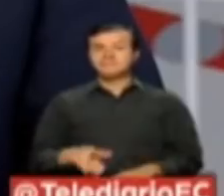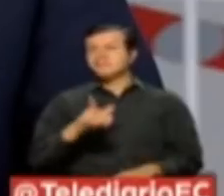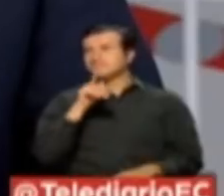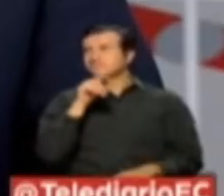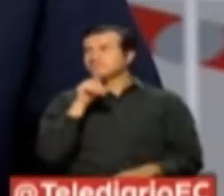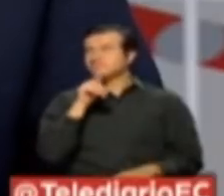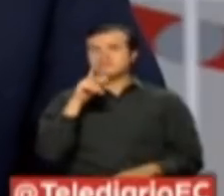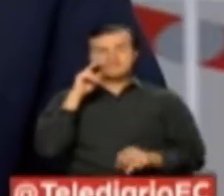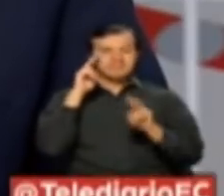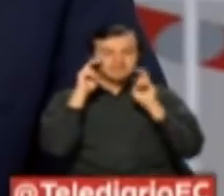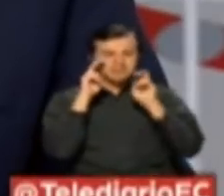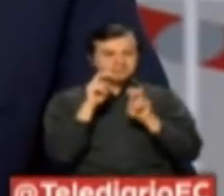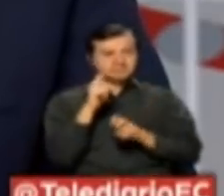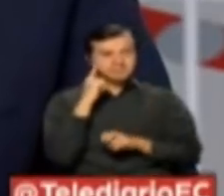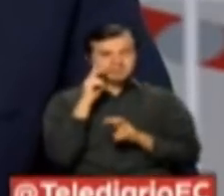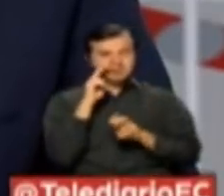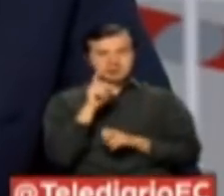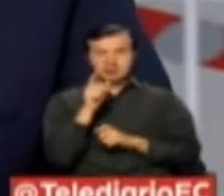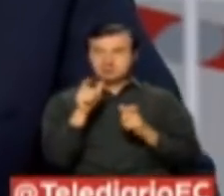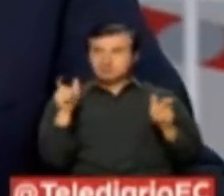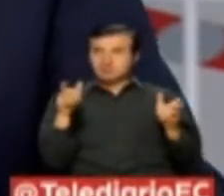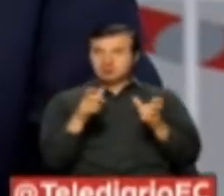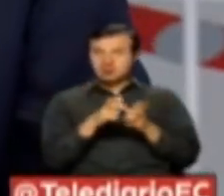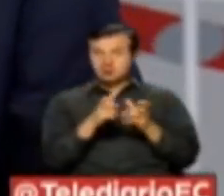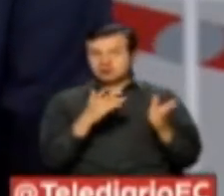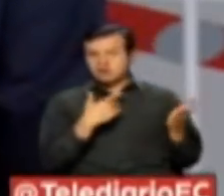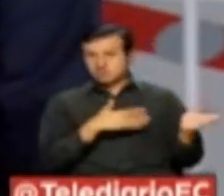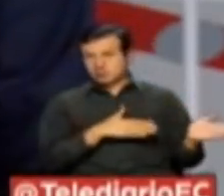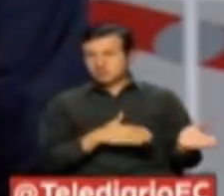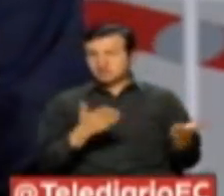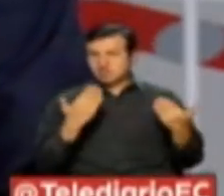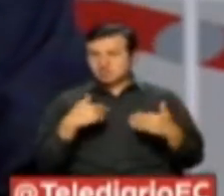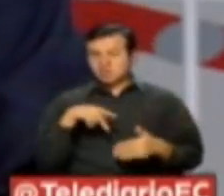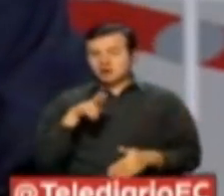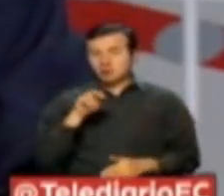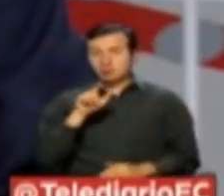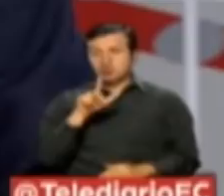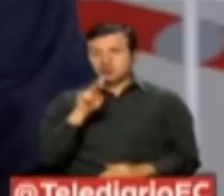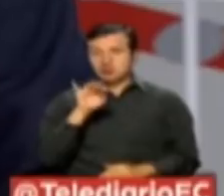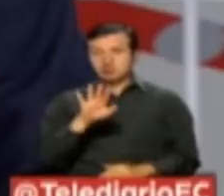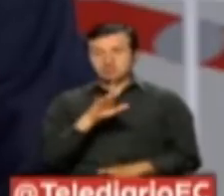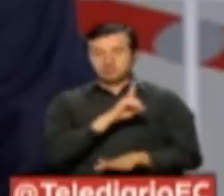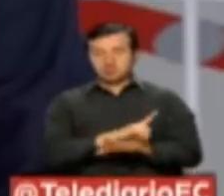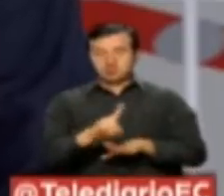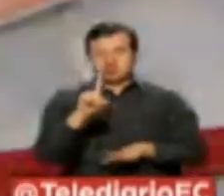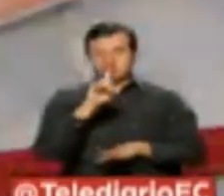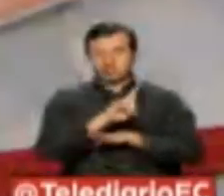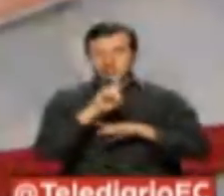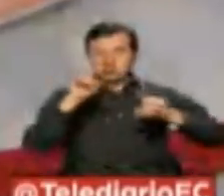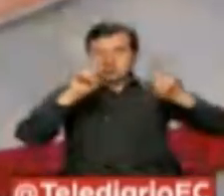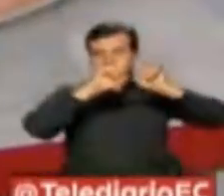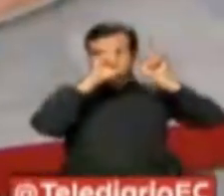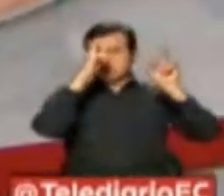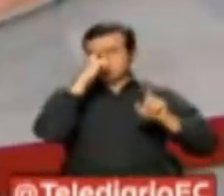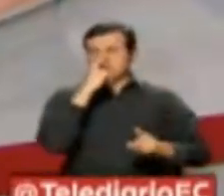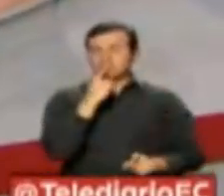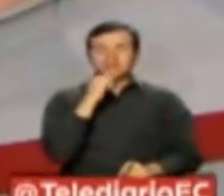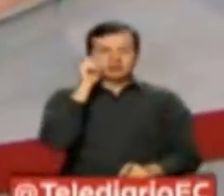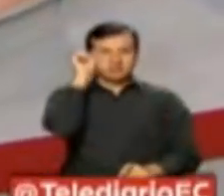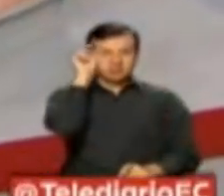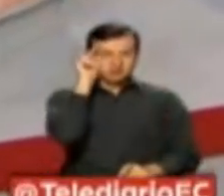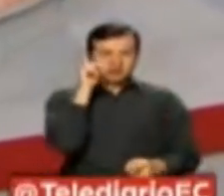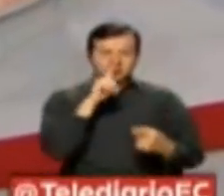las investigaciones los estudios de opinión paulina recalde directora de la encuestadora perfiles de opinión